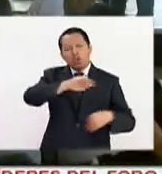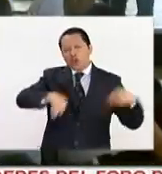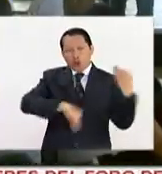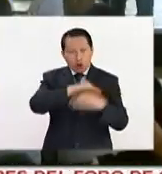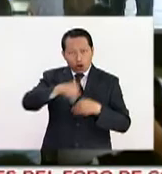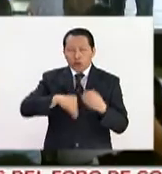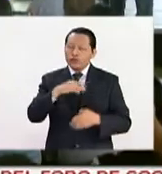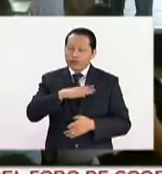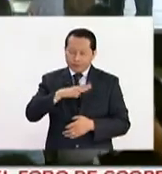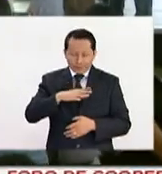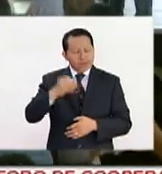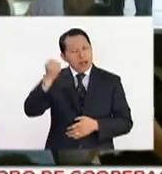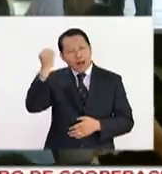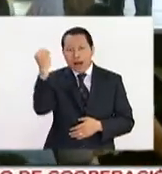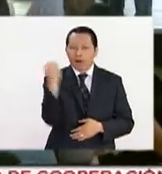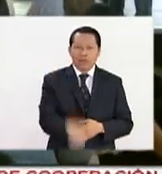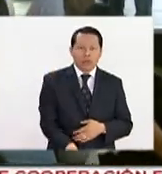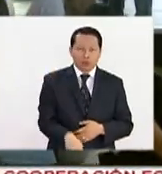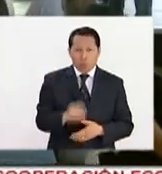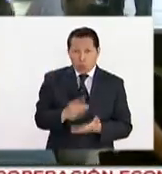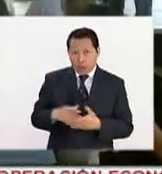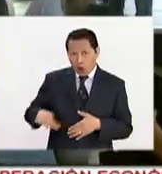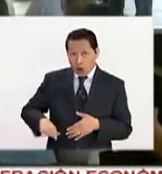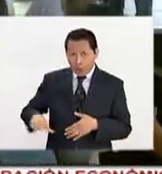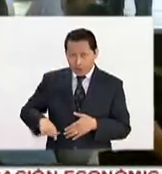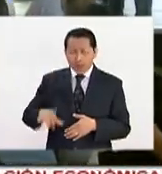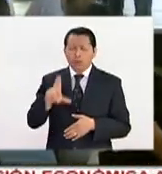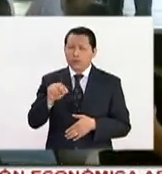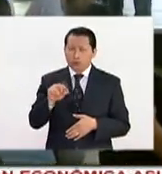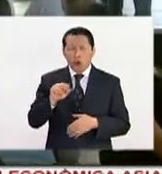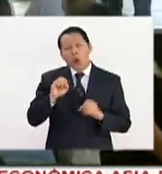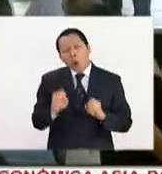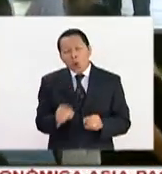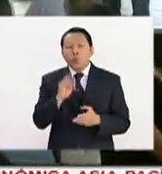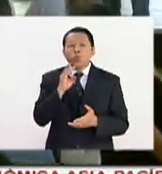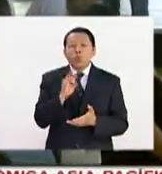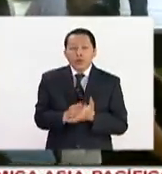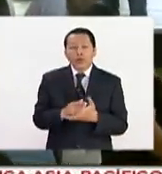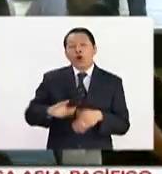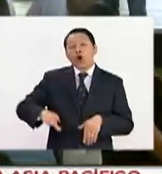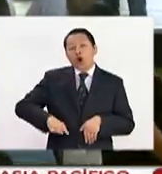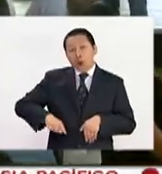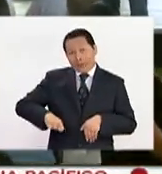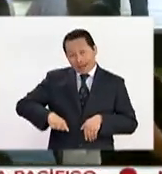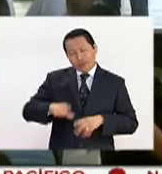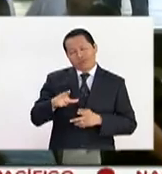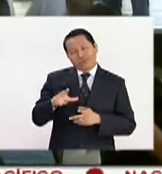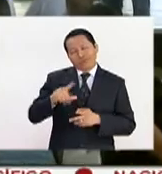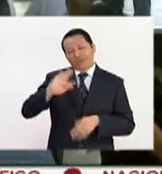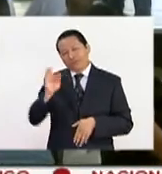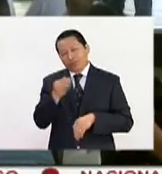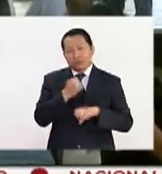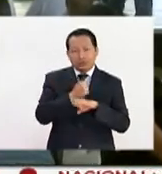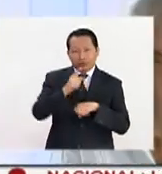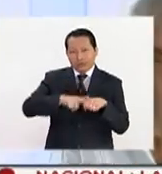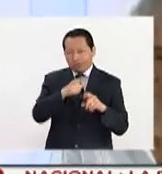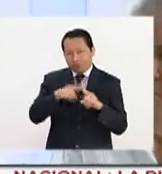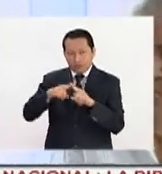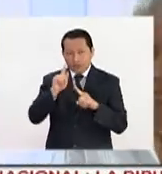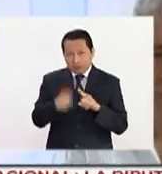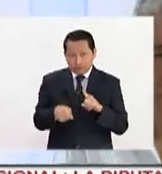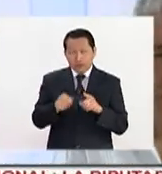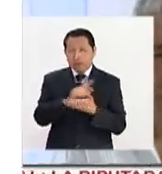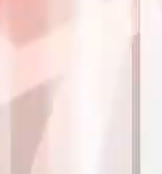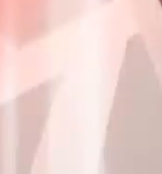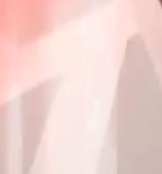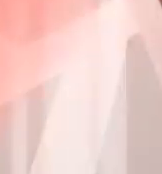obligados, no solo el gobierno, o no solo los gobiernos, estamos obligados a actuar con total